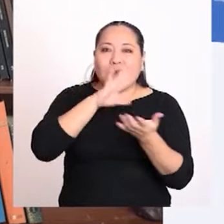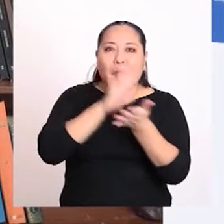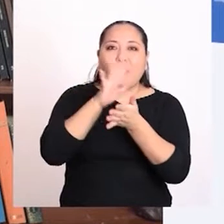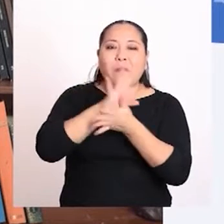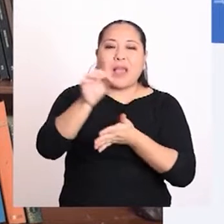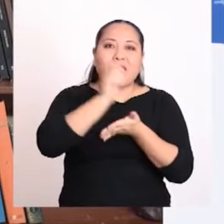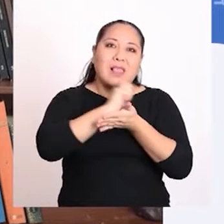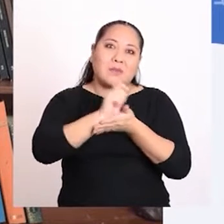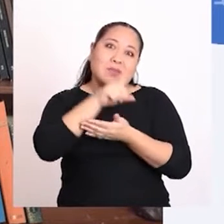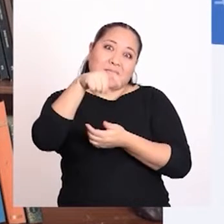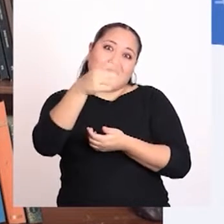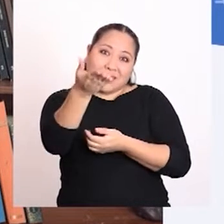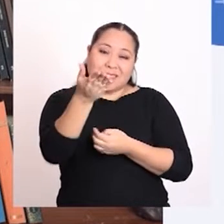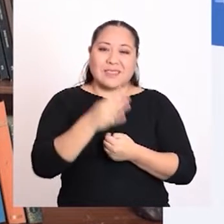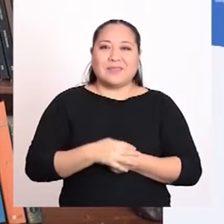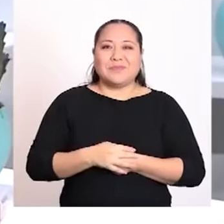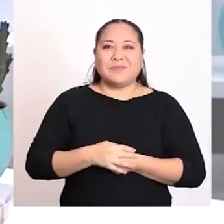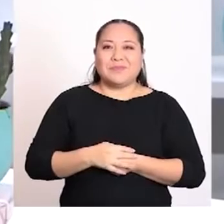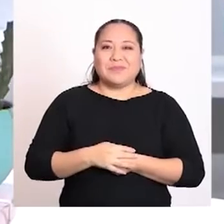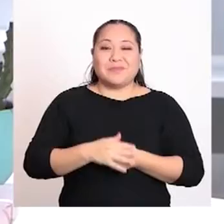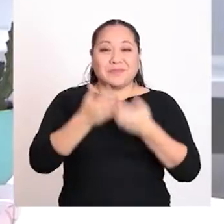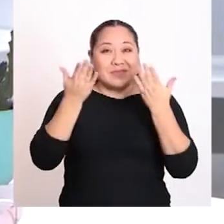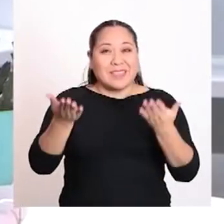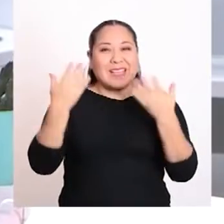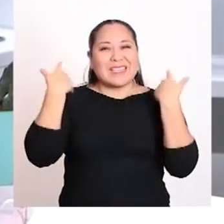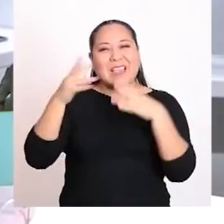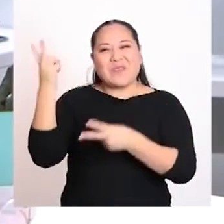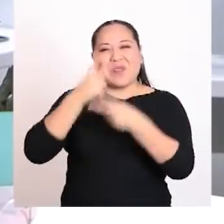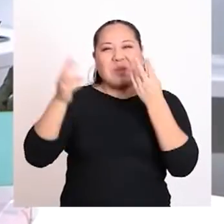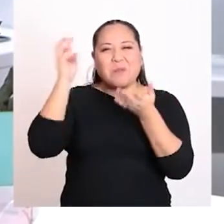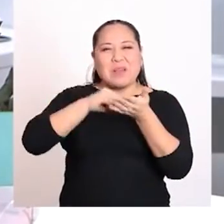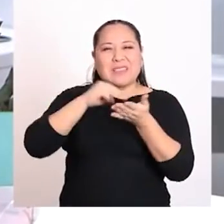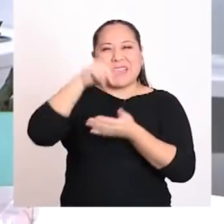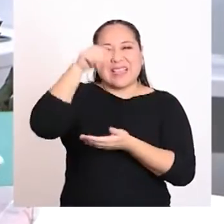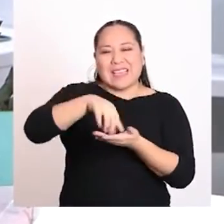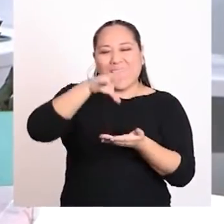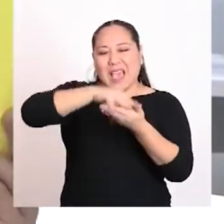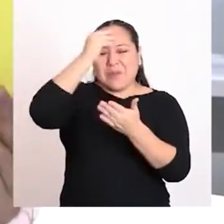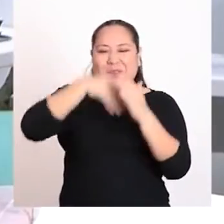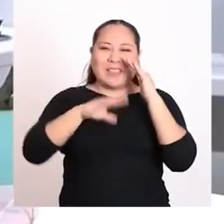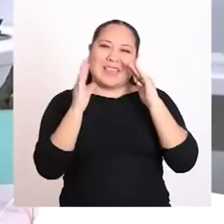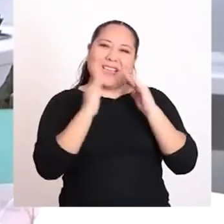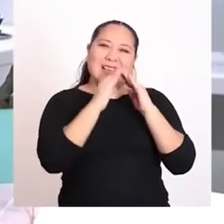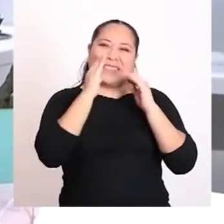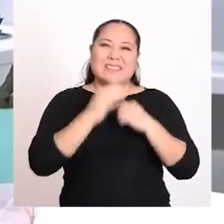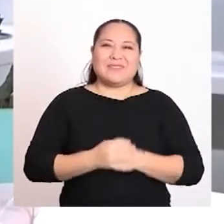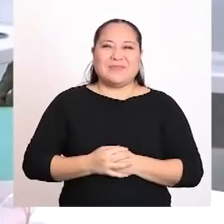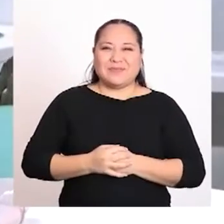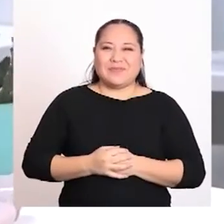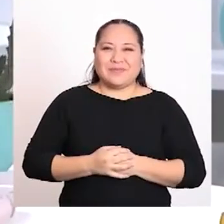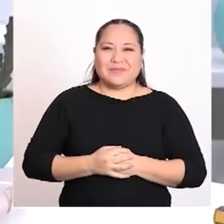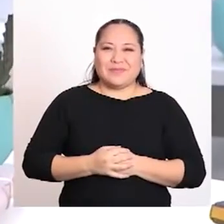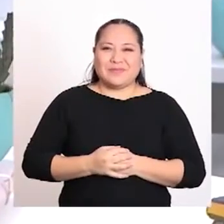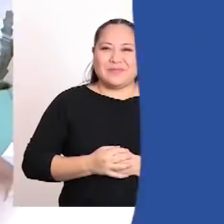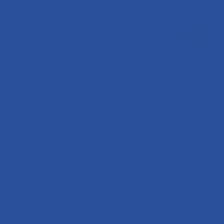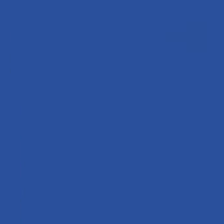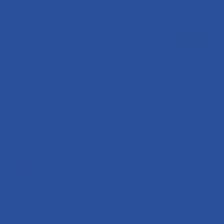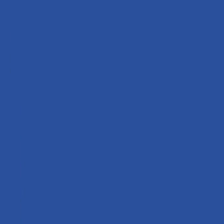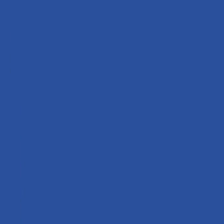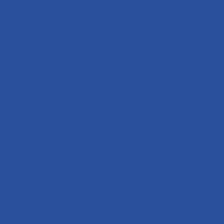papel y lápiz si los necesitan. Entonces, ya volvemos con más Aprendo en Casa.